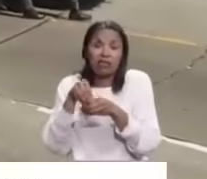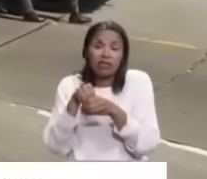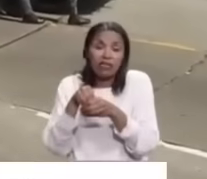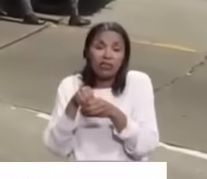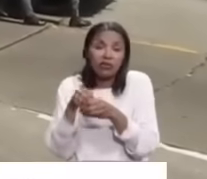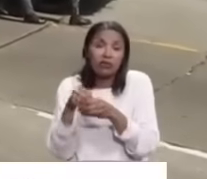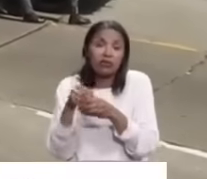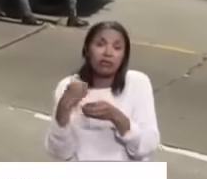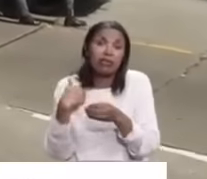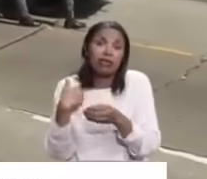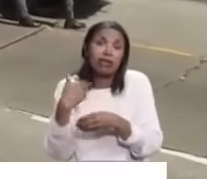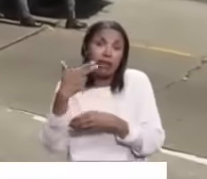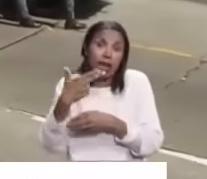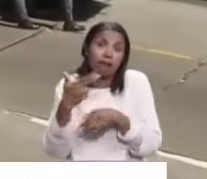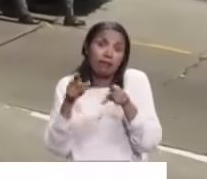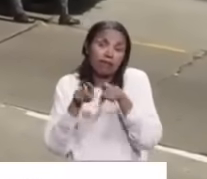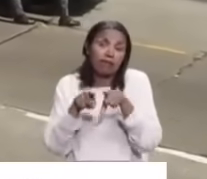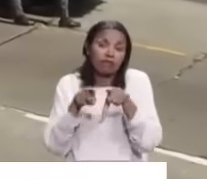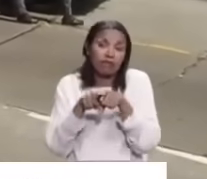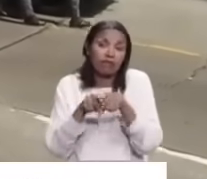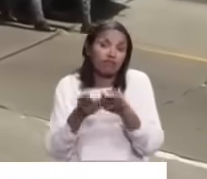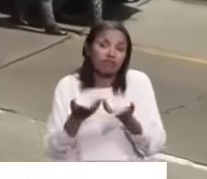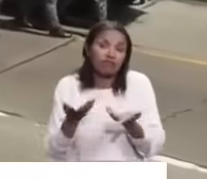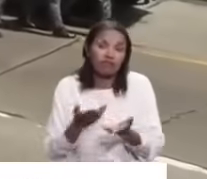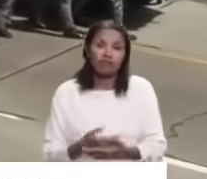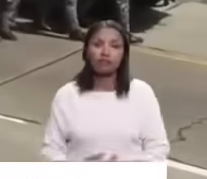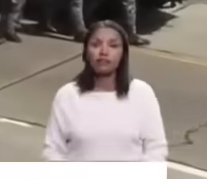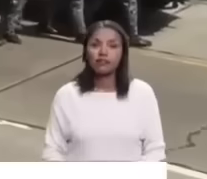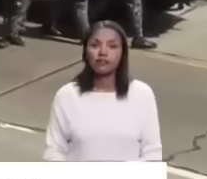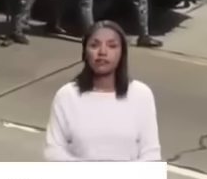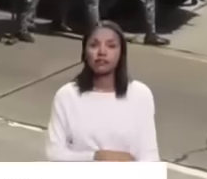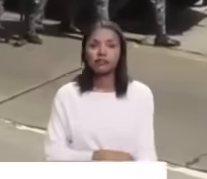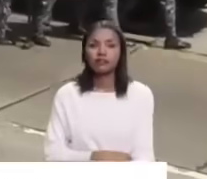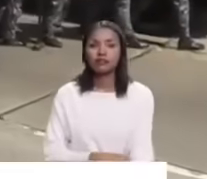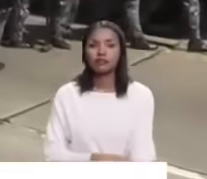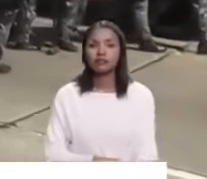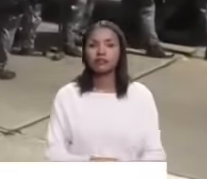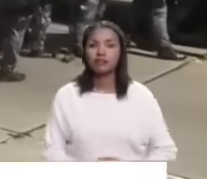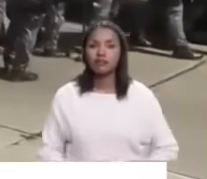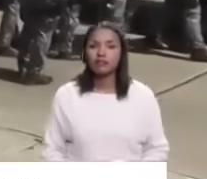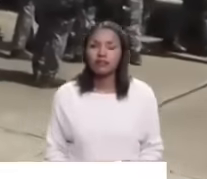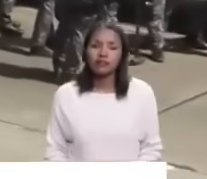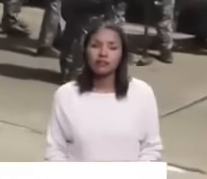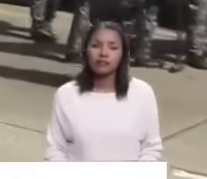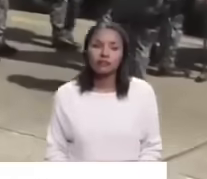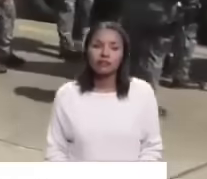por el delito de homicidio. Así que aquí todavía los conductores...